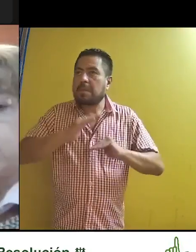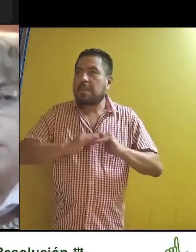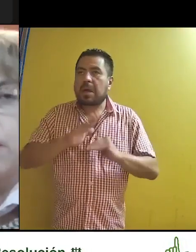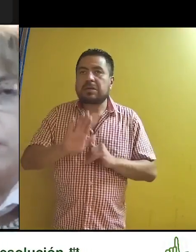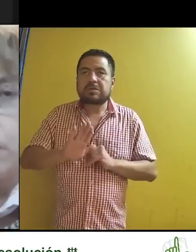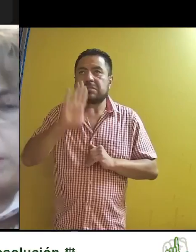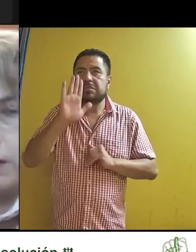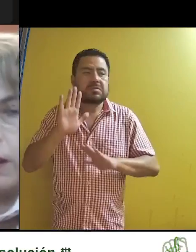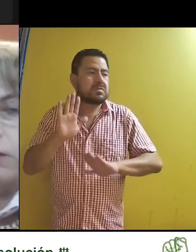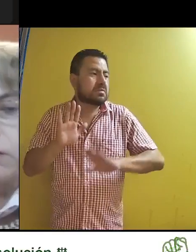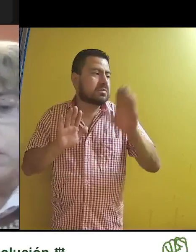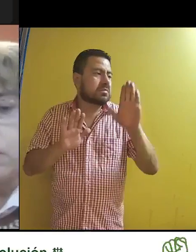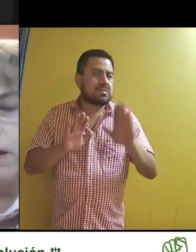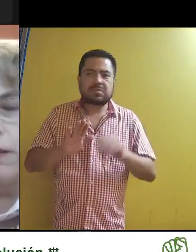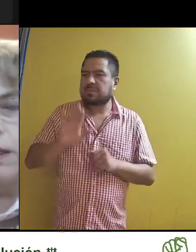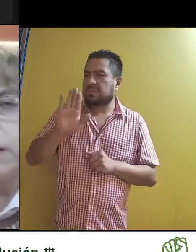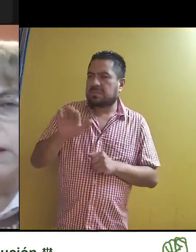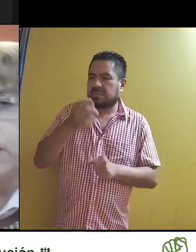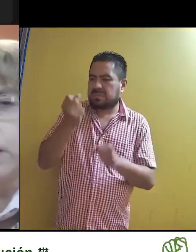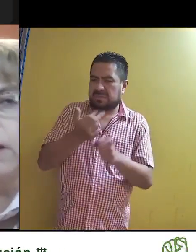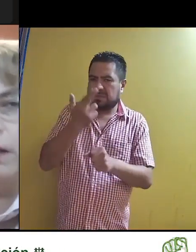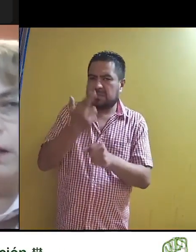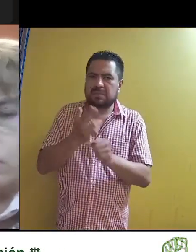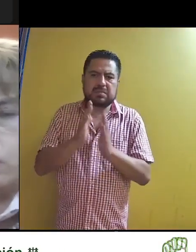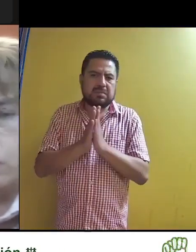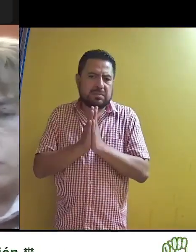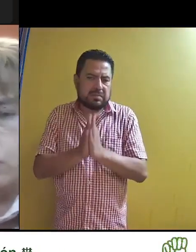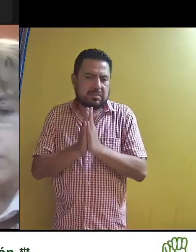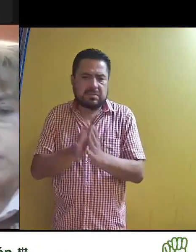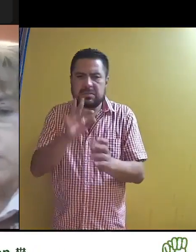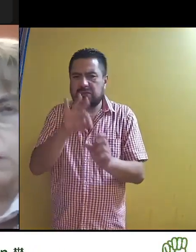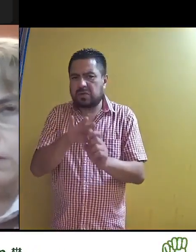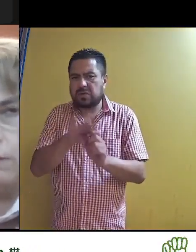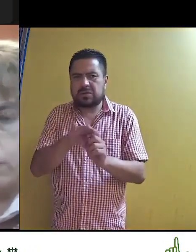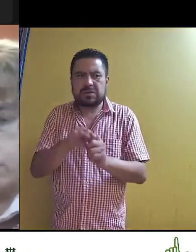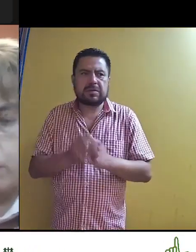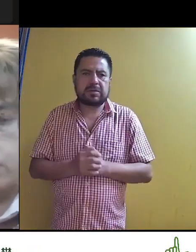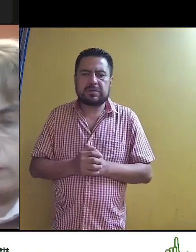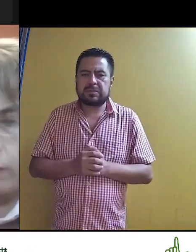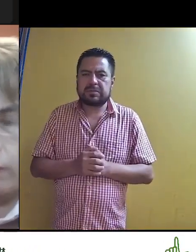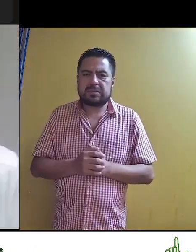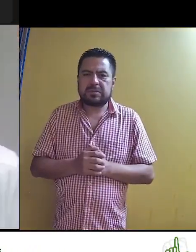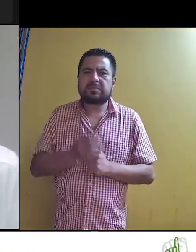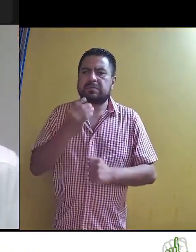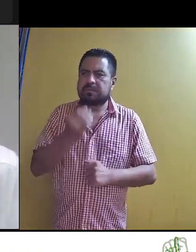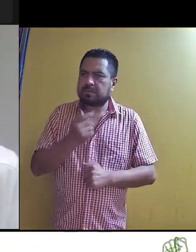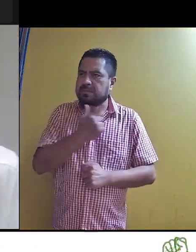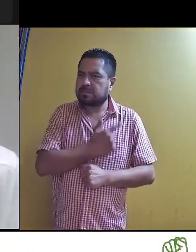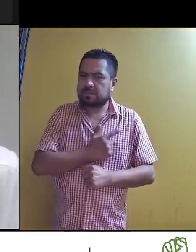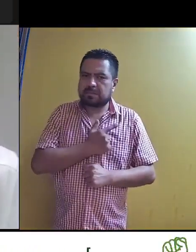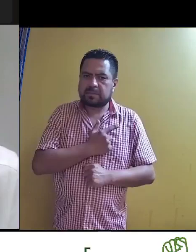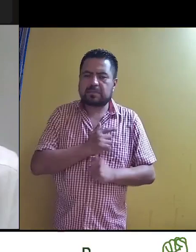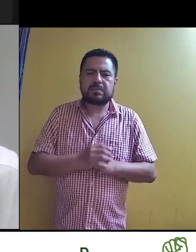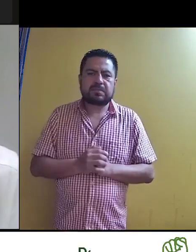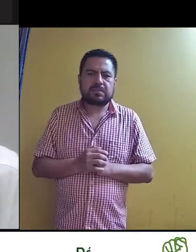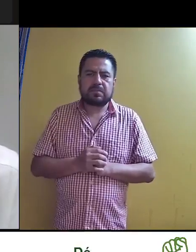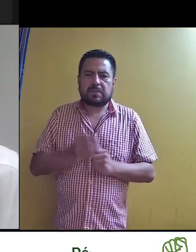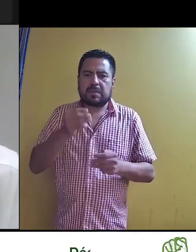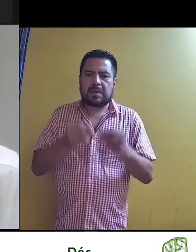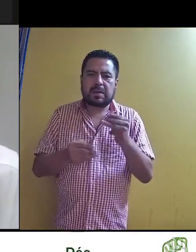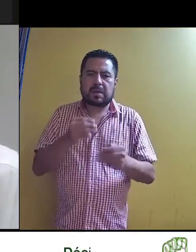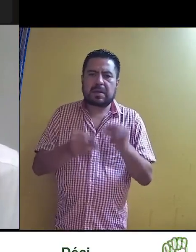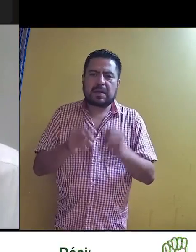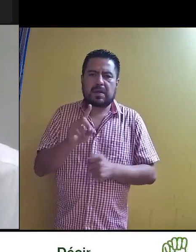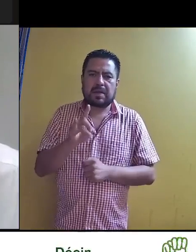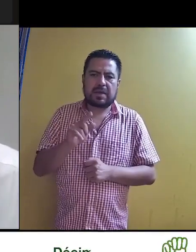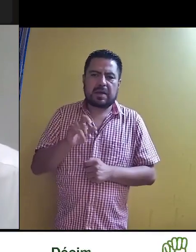entonces mayores comentarios, secretario general de acuerdos, tome la votación, por favor. Con gusto, magistrada. Magistrado